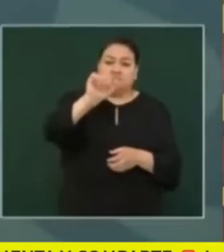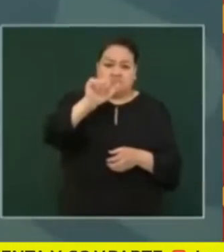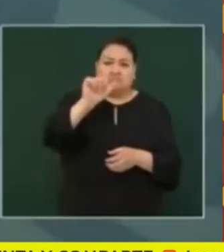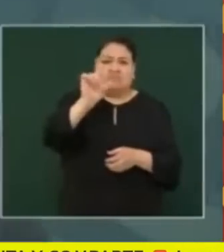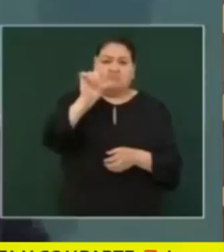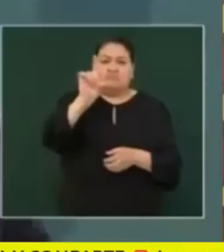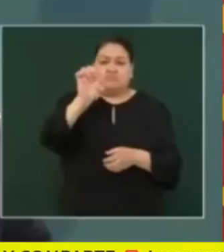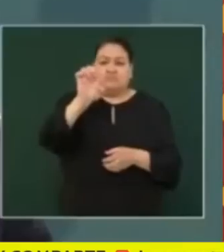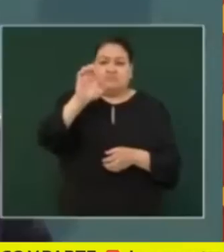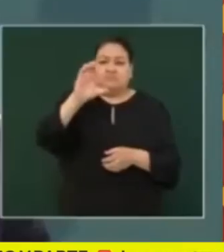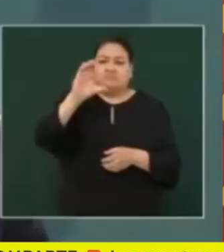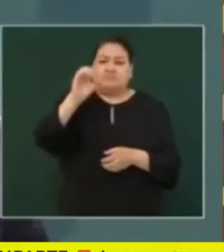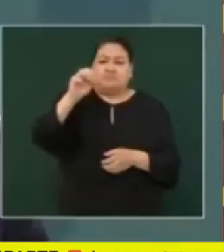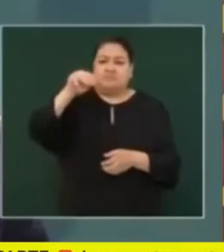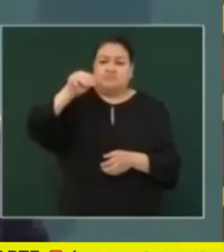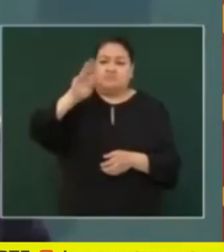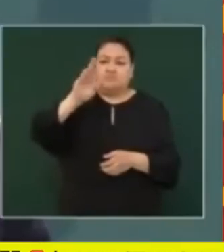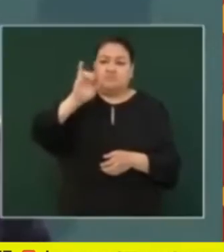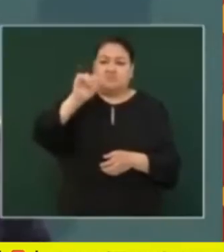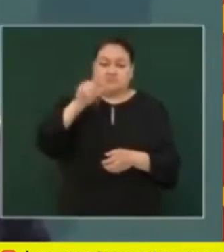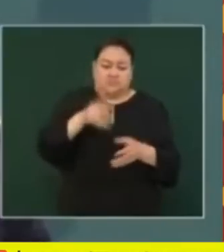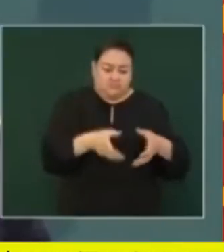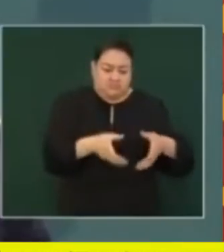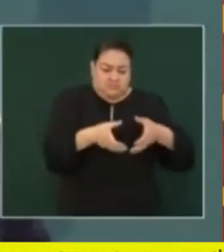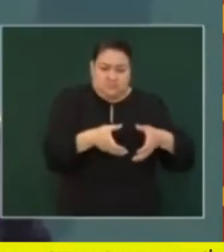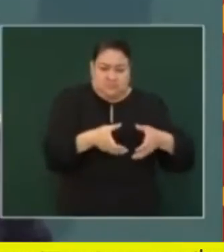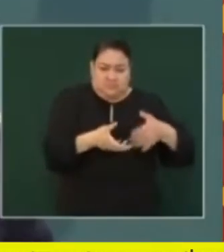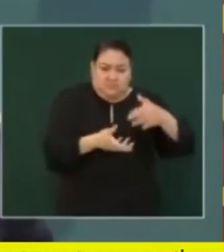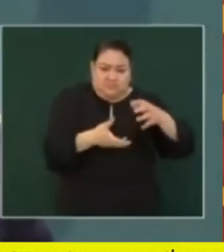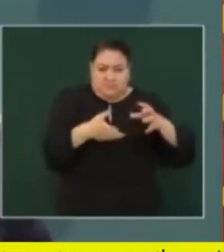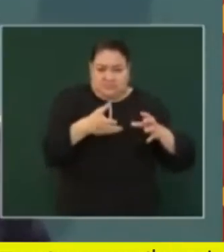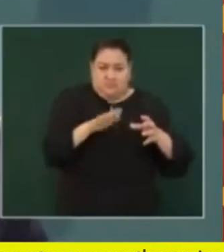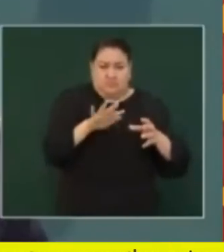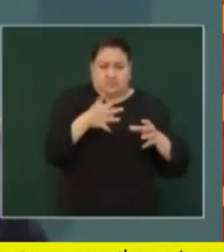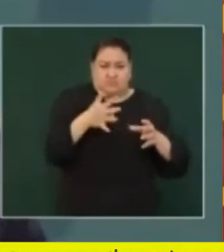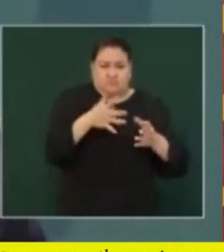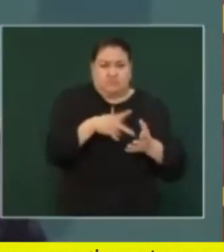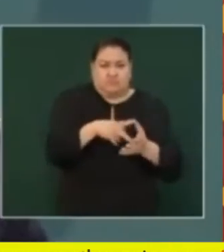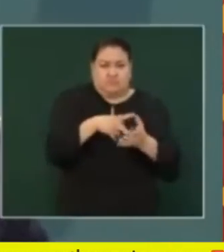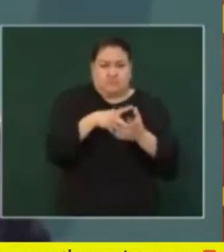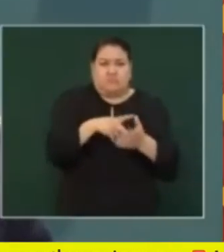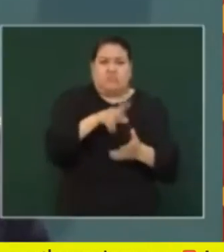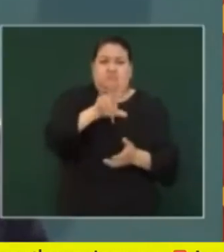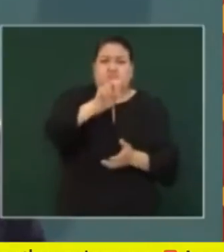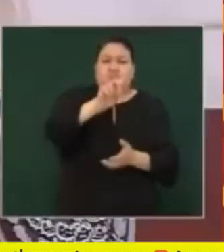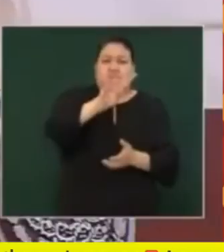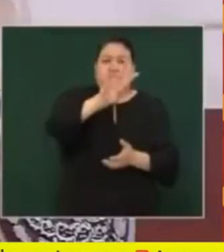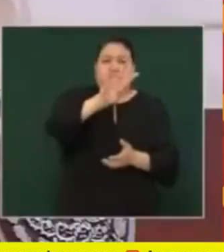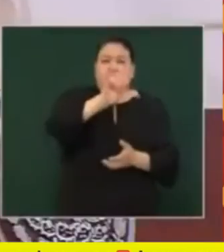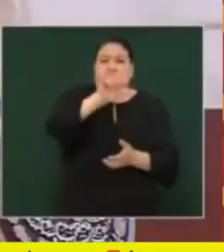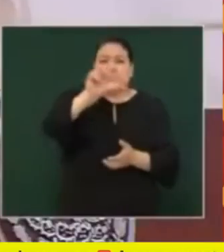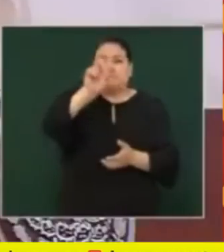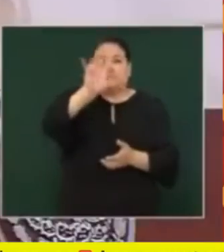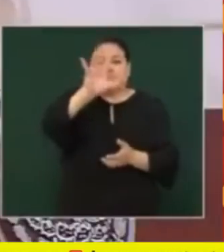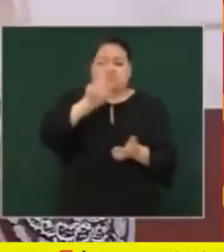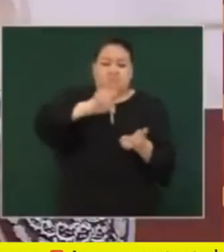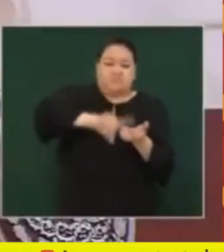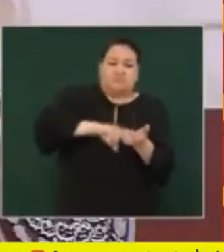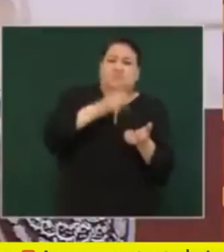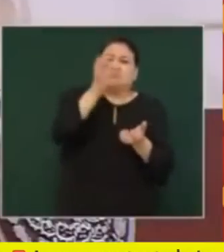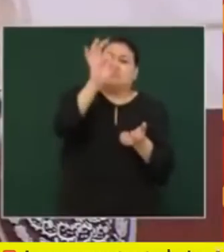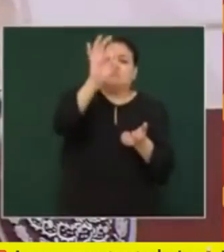algo así de aproximadamente cada oculto 34 35 kilos son unas bolitas